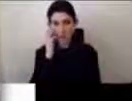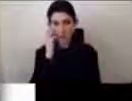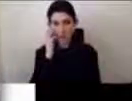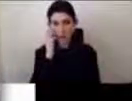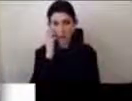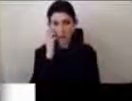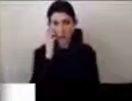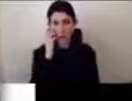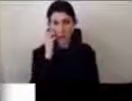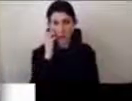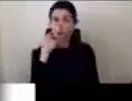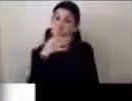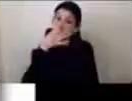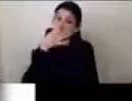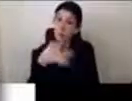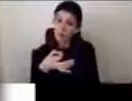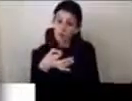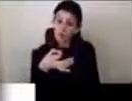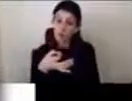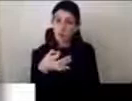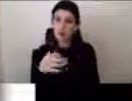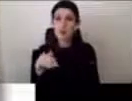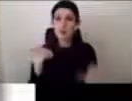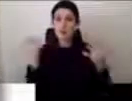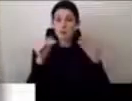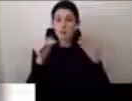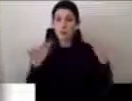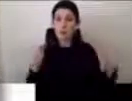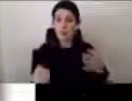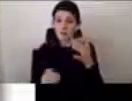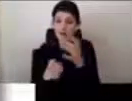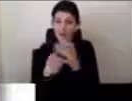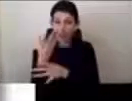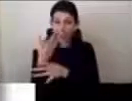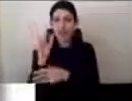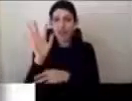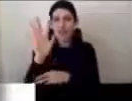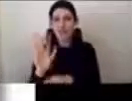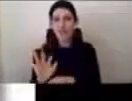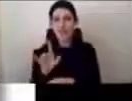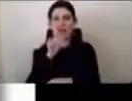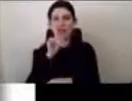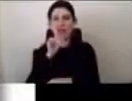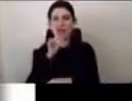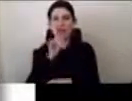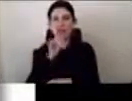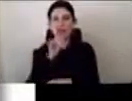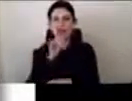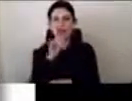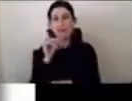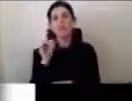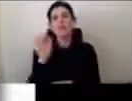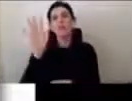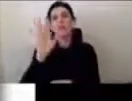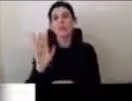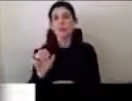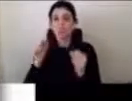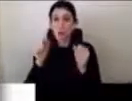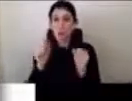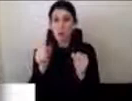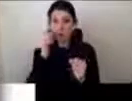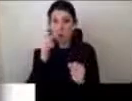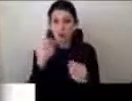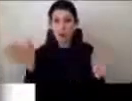Como les comenté, los juegos de mesa modernos tienen ciertas características que podemos encontrar como referencia en las mismas